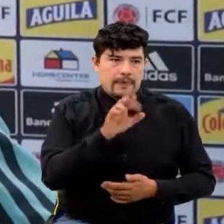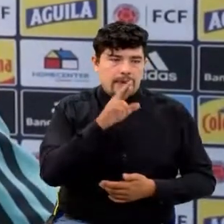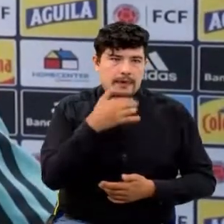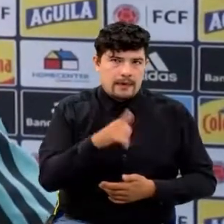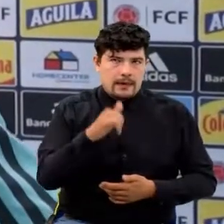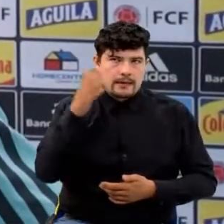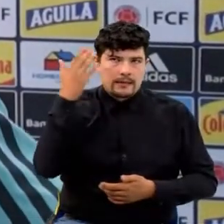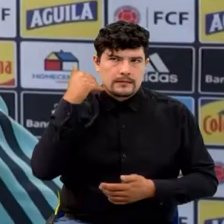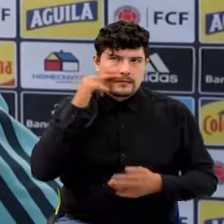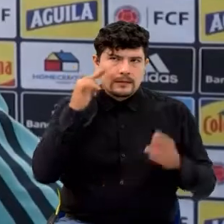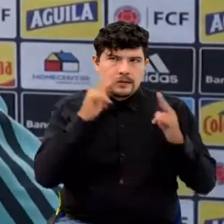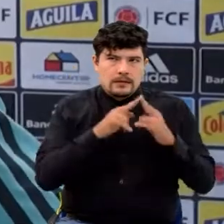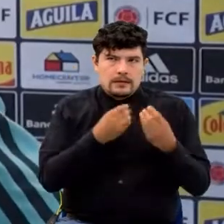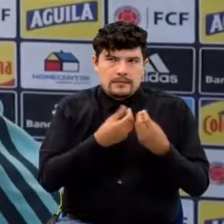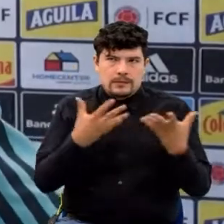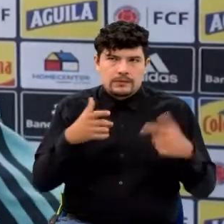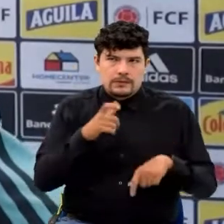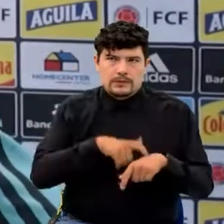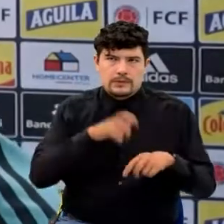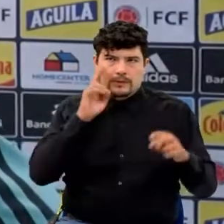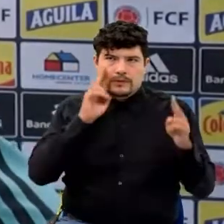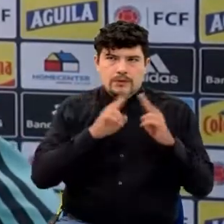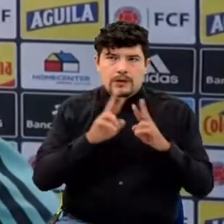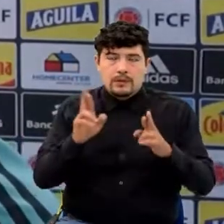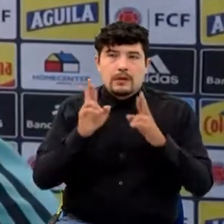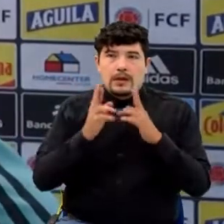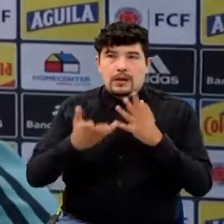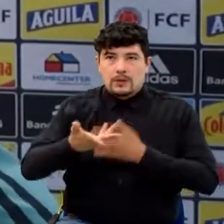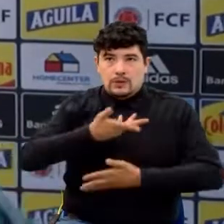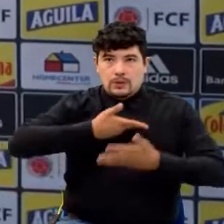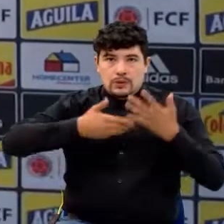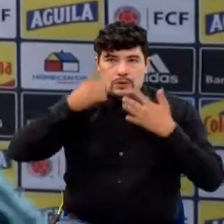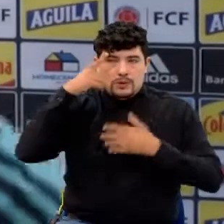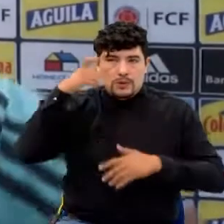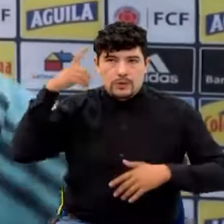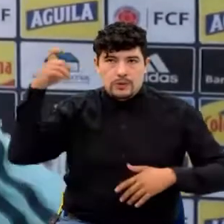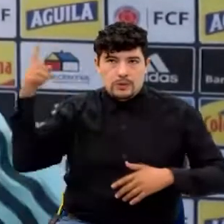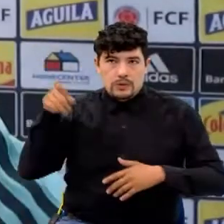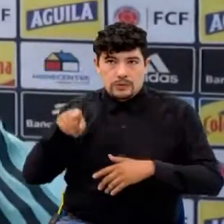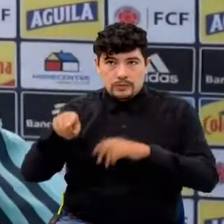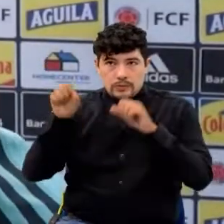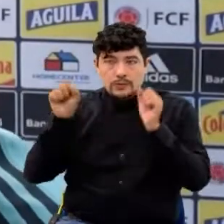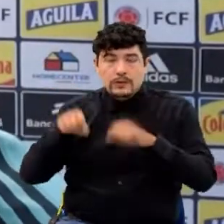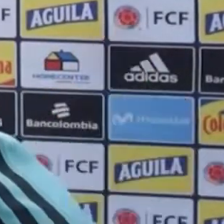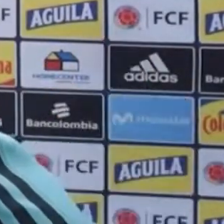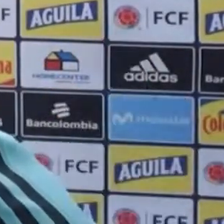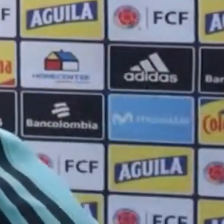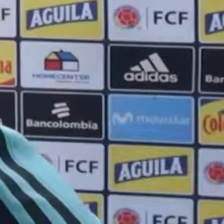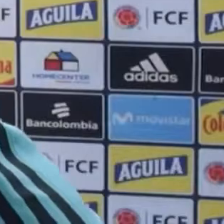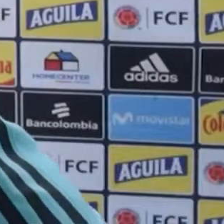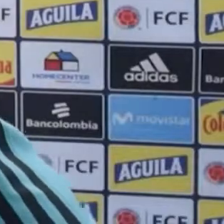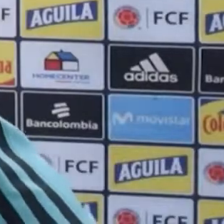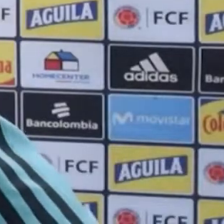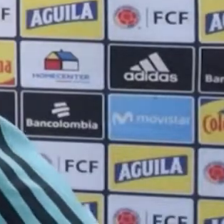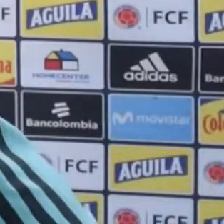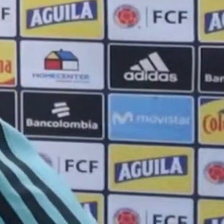con él, tenemos mucha cercanía, bueno, esperamos con mucha ilusión poder adaptarnos rápidamente a lo que él